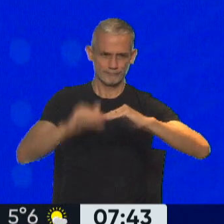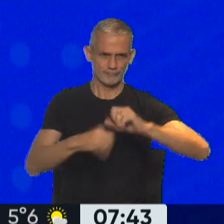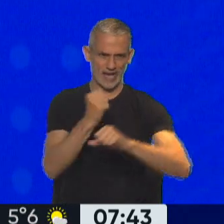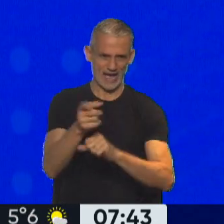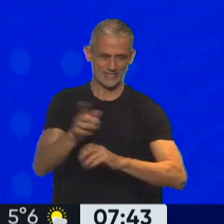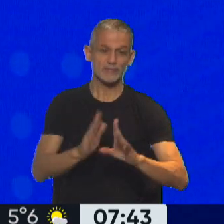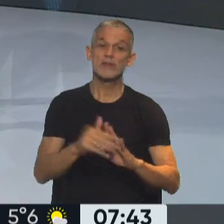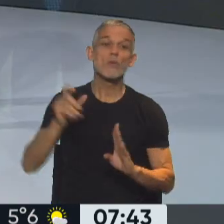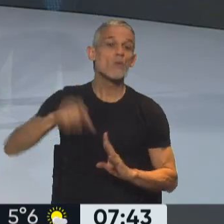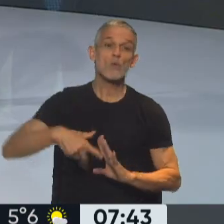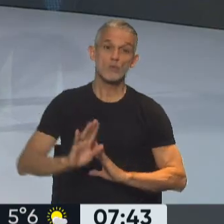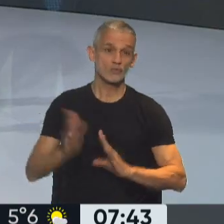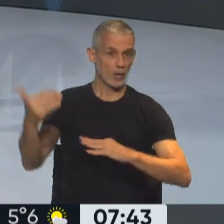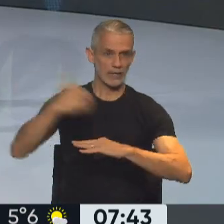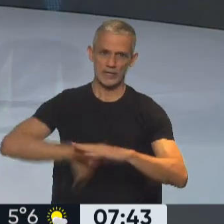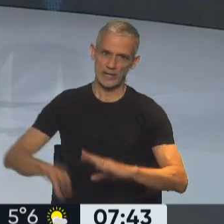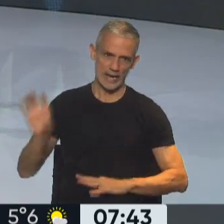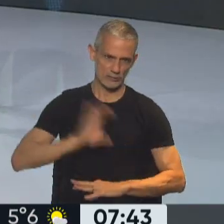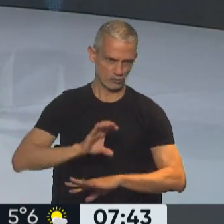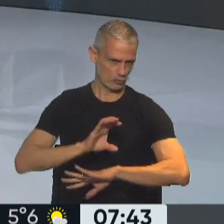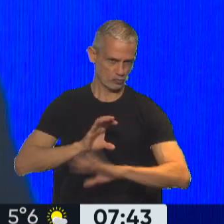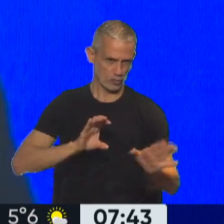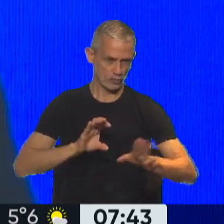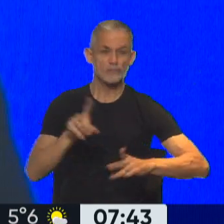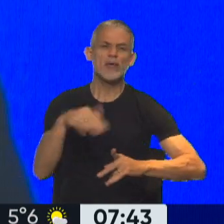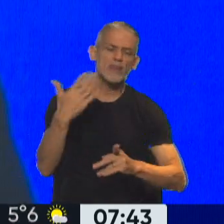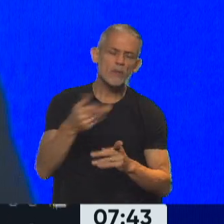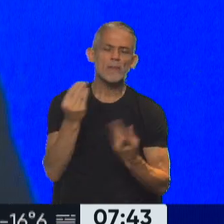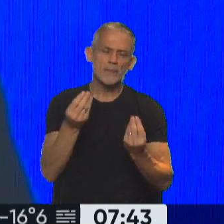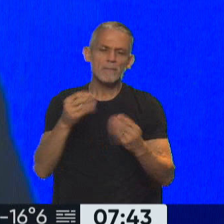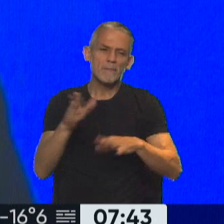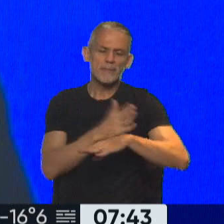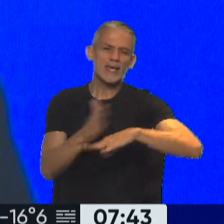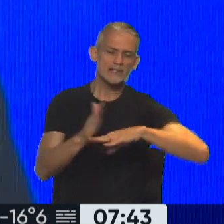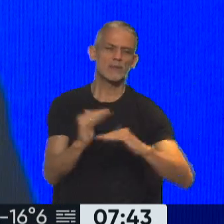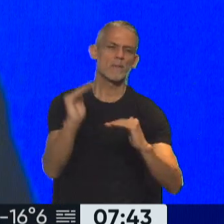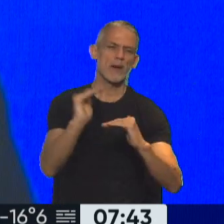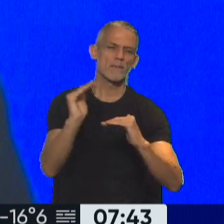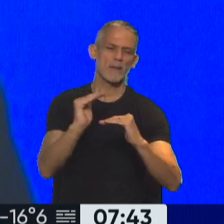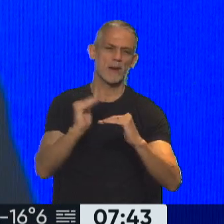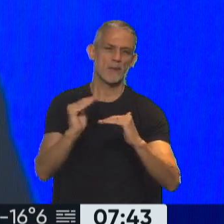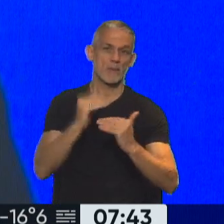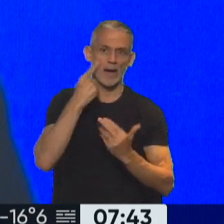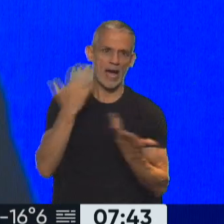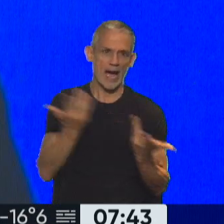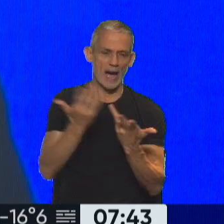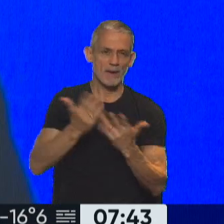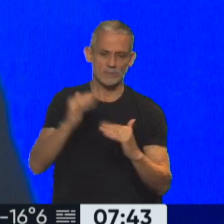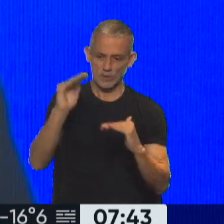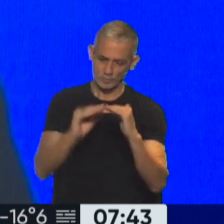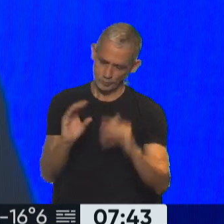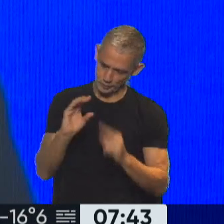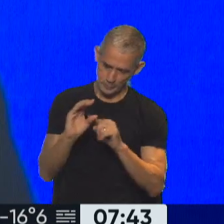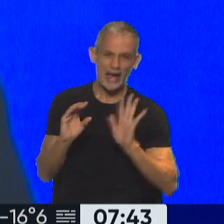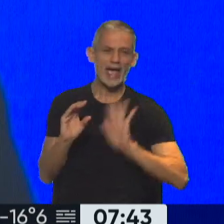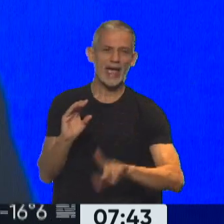sueldos en bruto. Siempre sueldos en bruto, exactamente. Después uno comienza a deducir y en ese neto que te queda a partir de